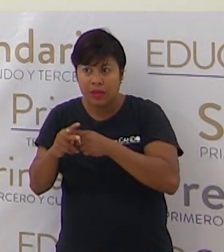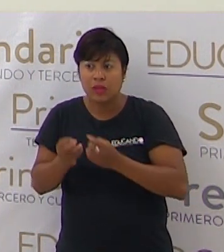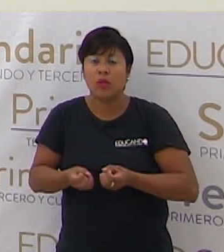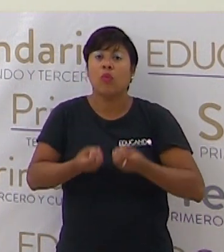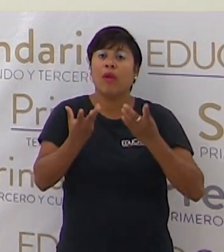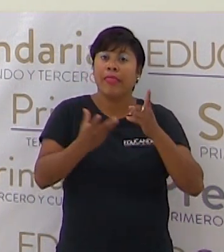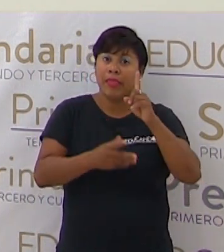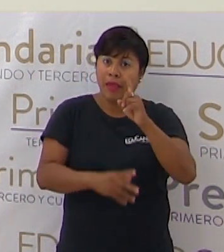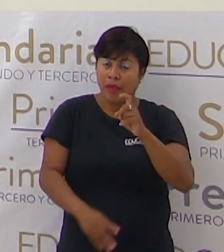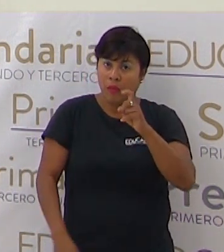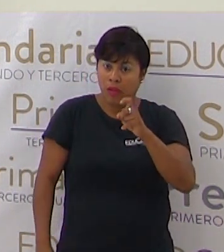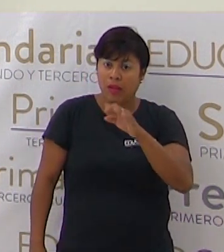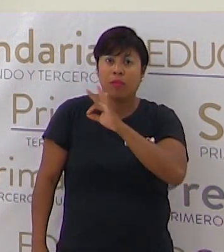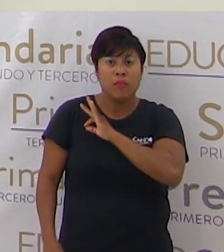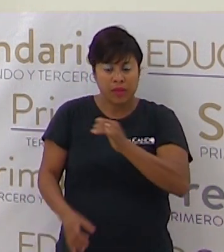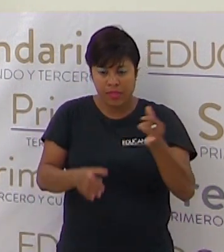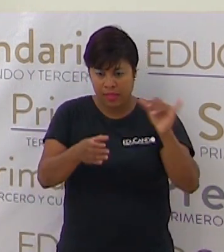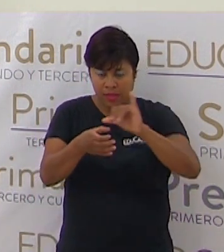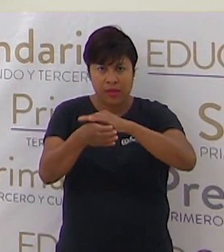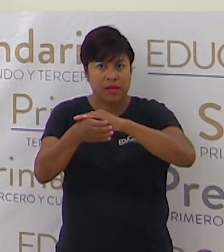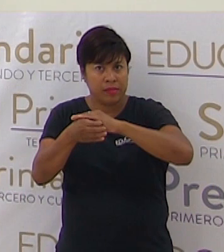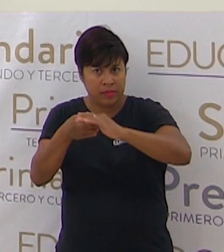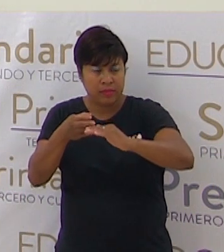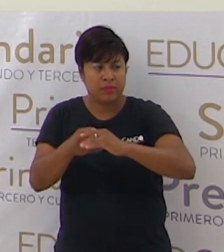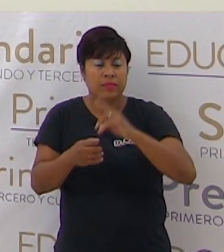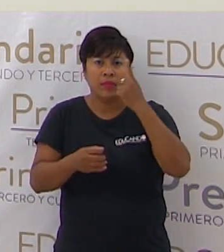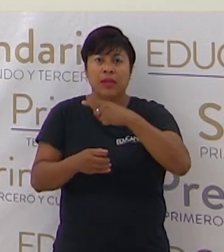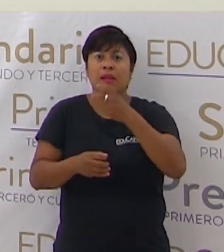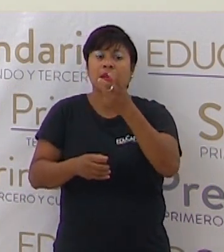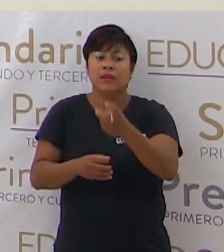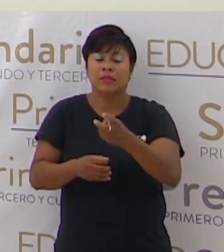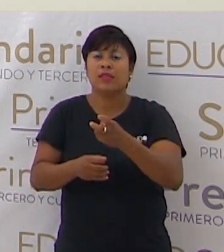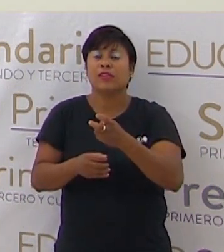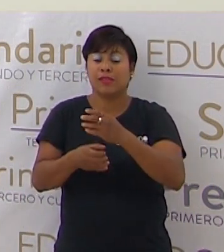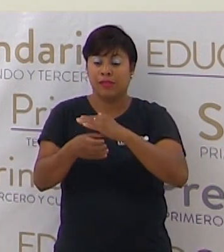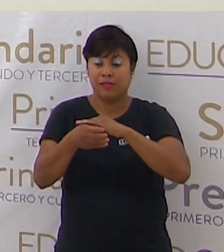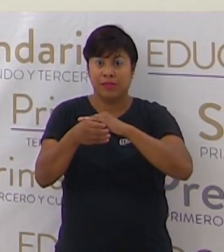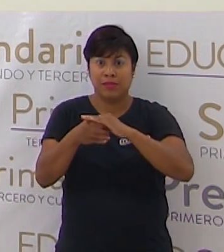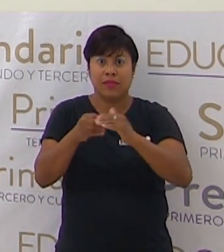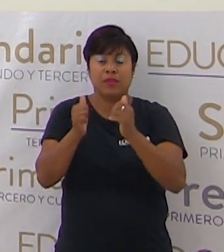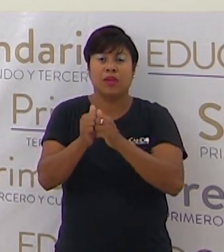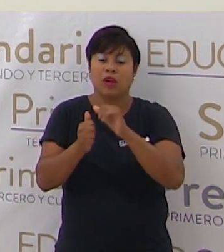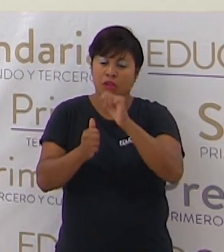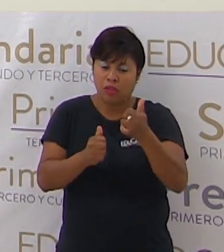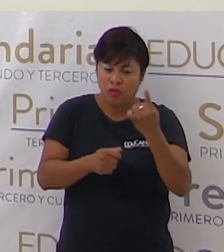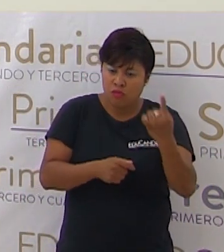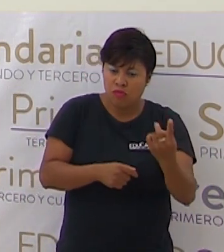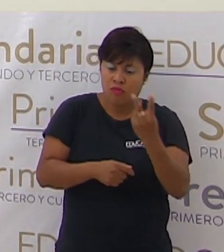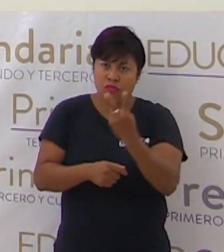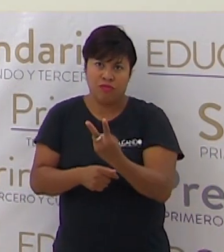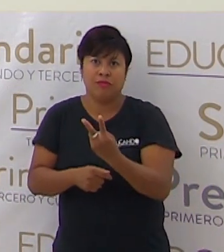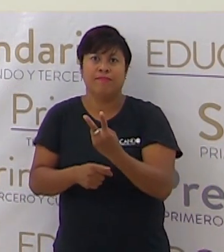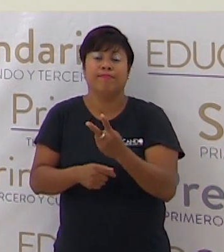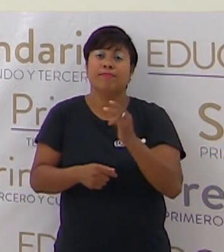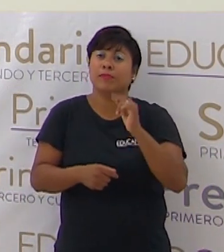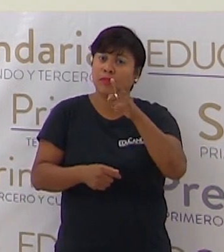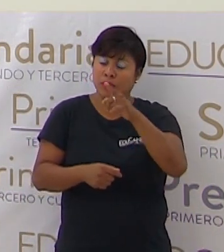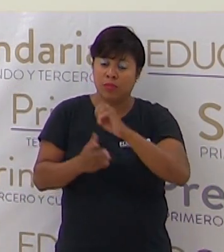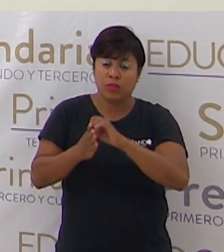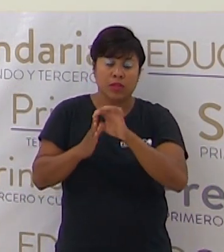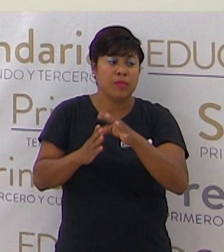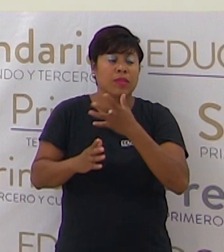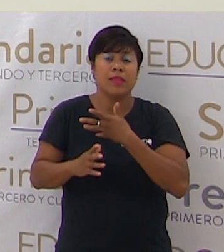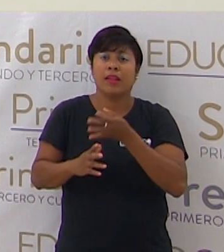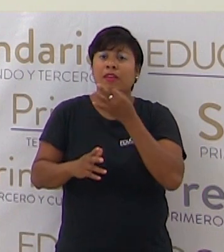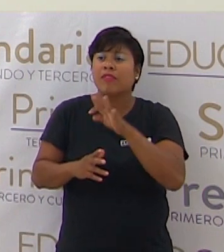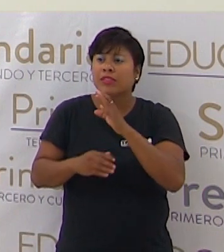cuánto líquido le cabe a un recipiente con otro recipiente. Si tú, por ejemplo, tienes